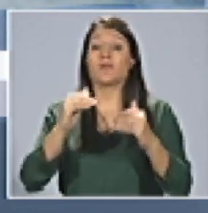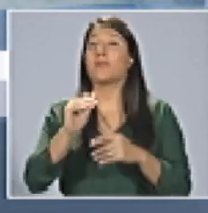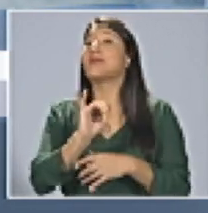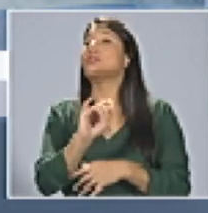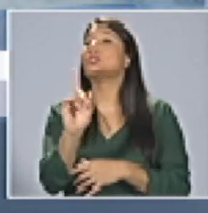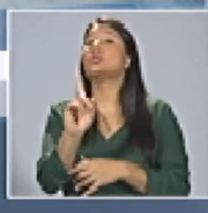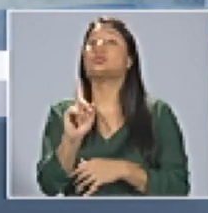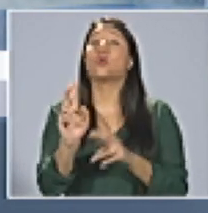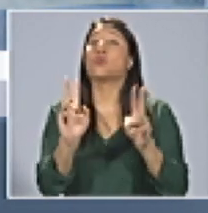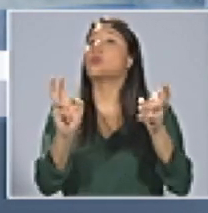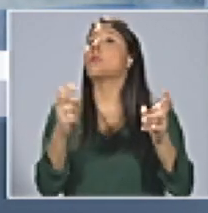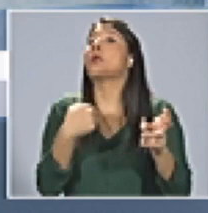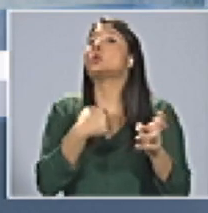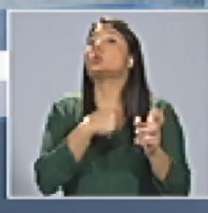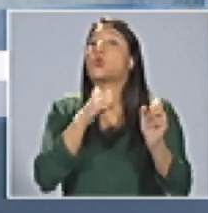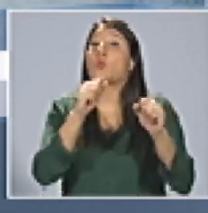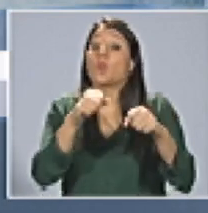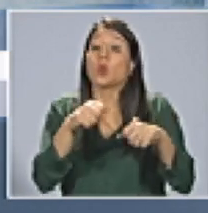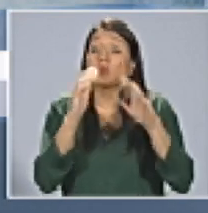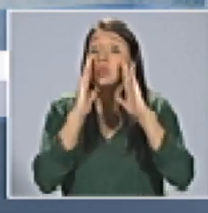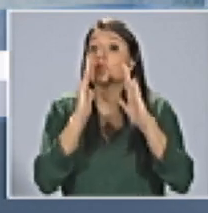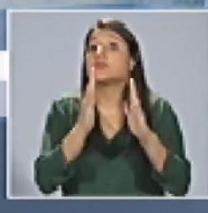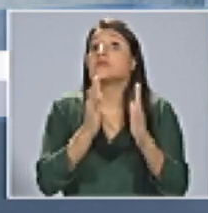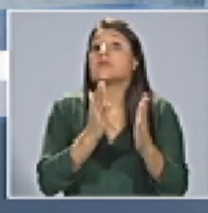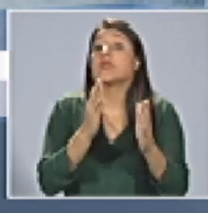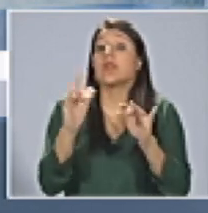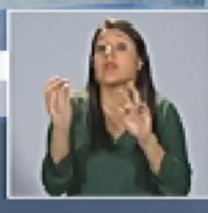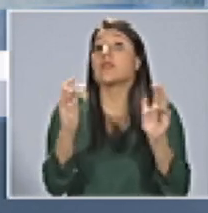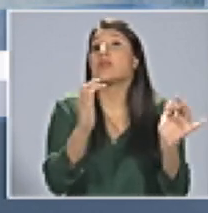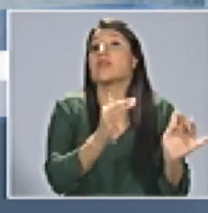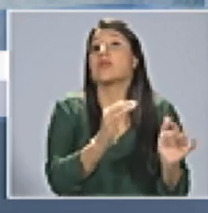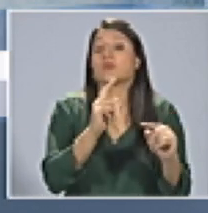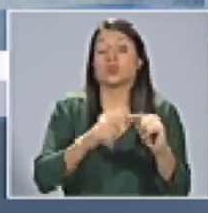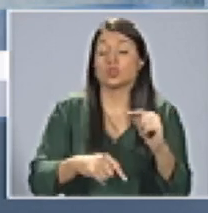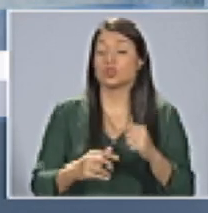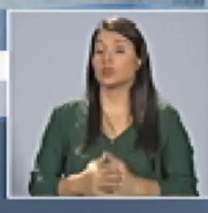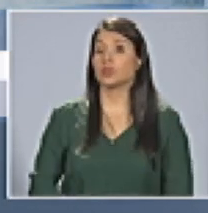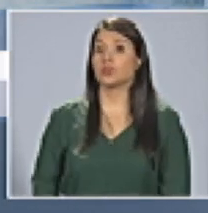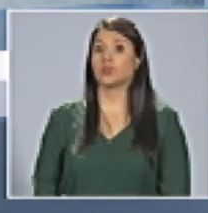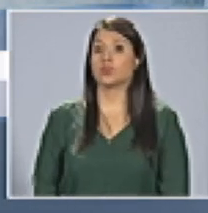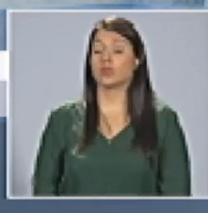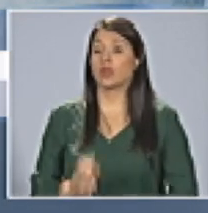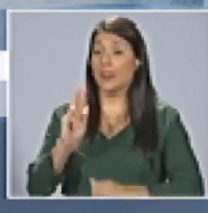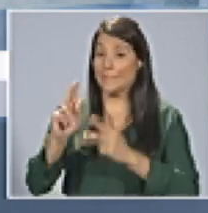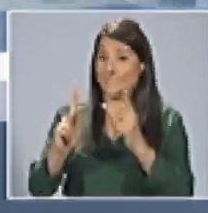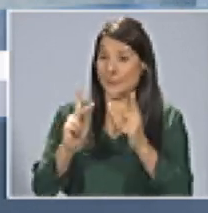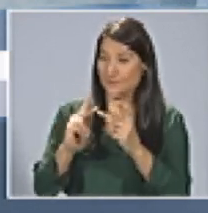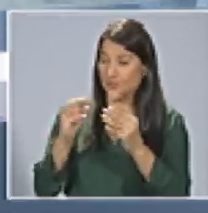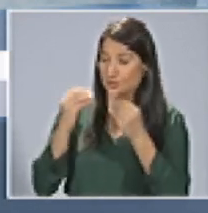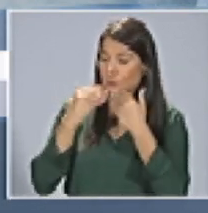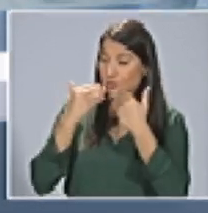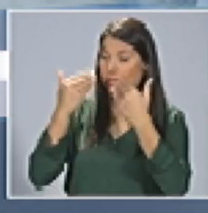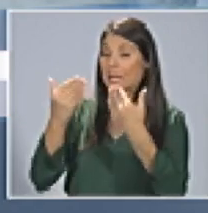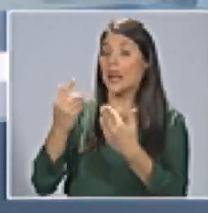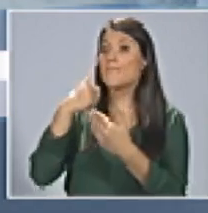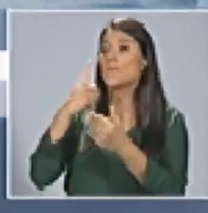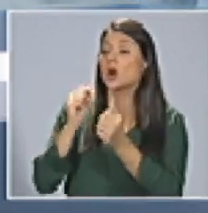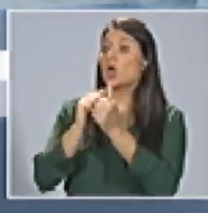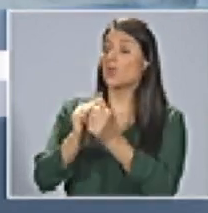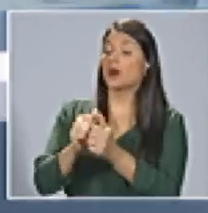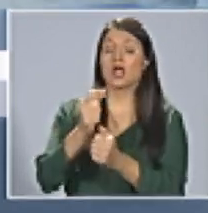tema al que se le pueda dar mucho dilatar en el tiempo. Perfecto, don Ewald, muchísimas gracias por